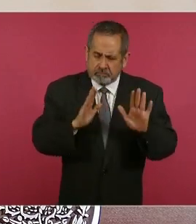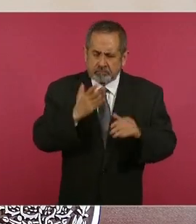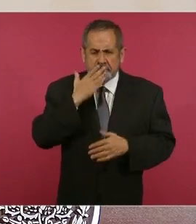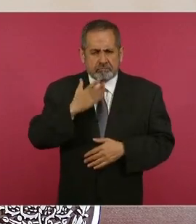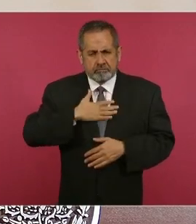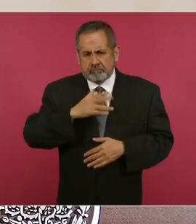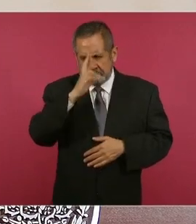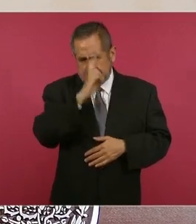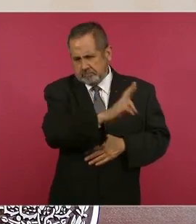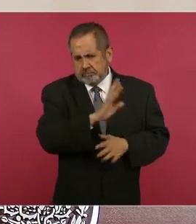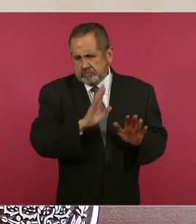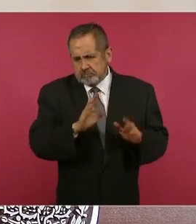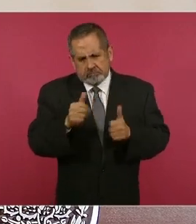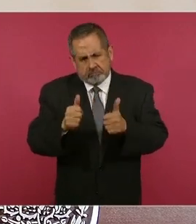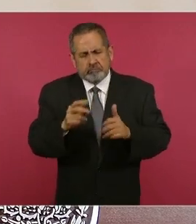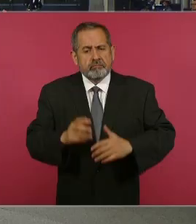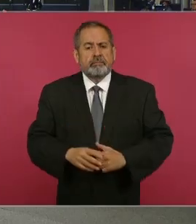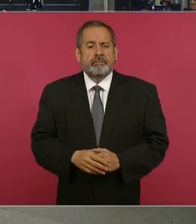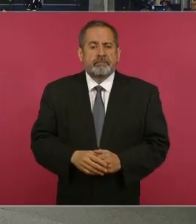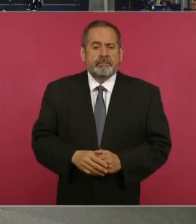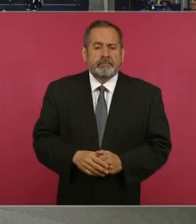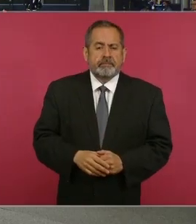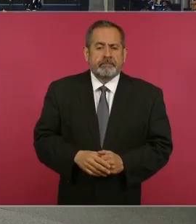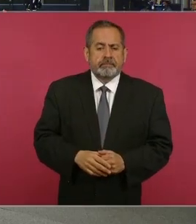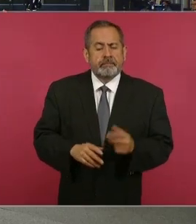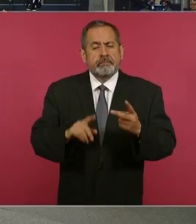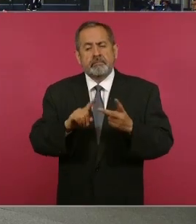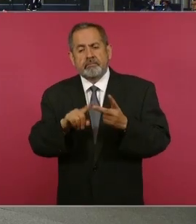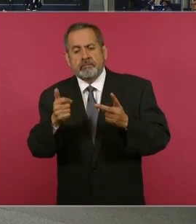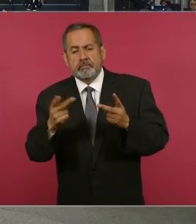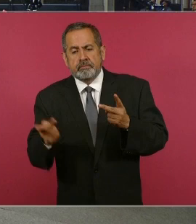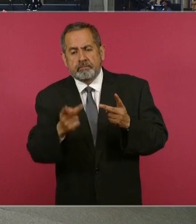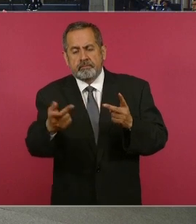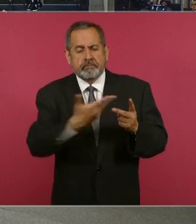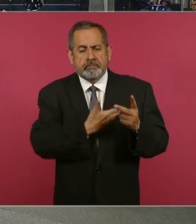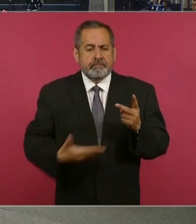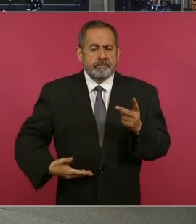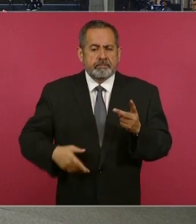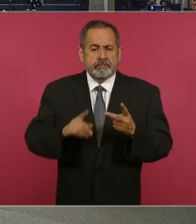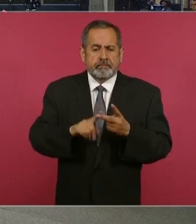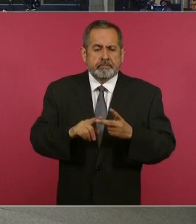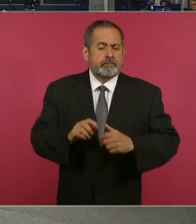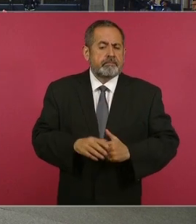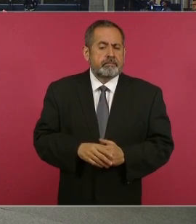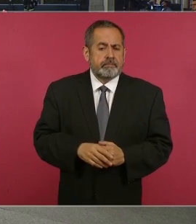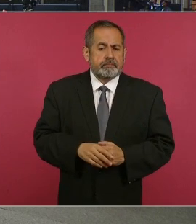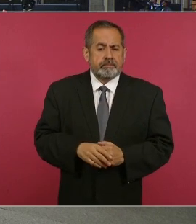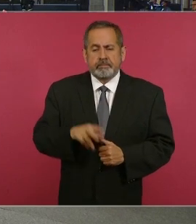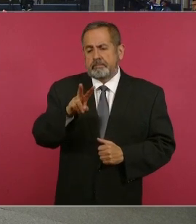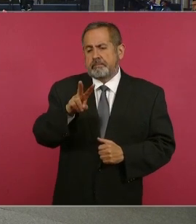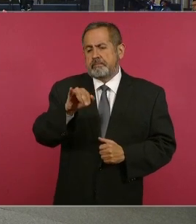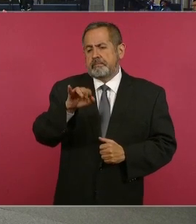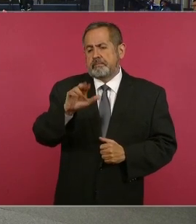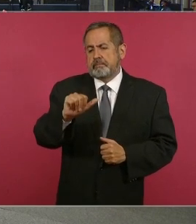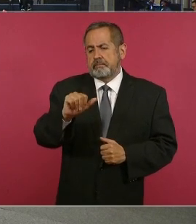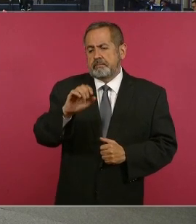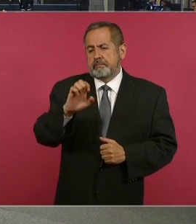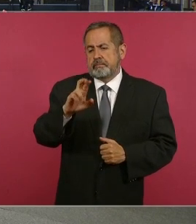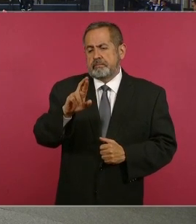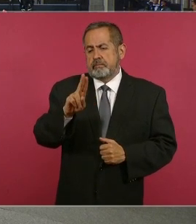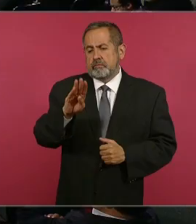Nosotros okay. respetamos. Y en otra pregunta, presidente, Viva Aerobús recientemente